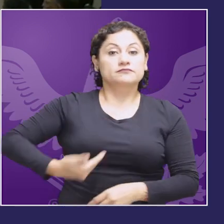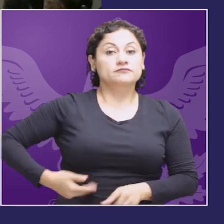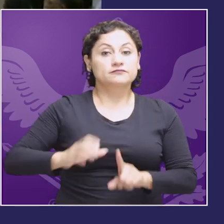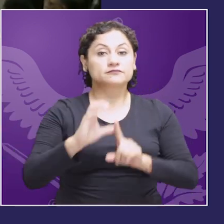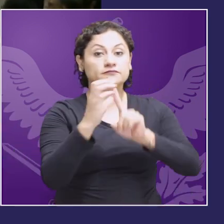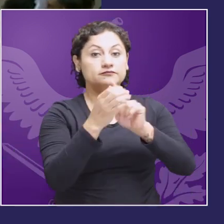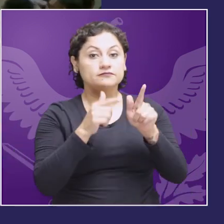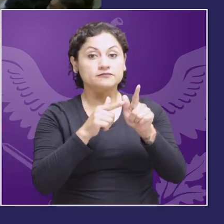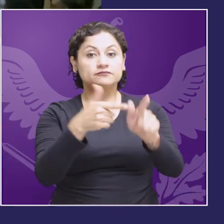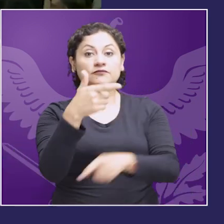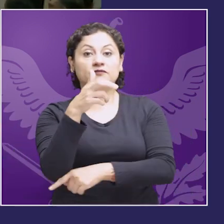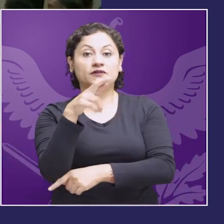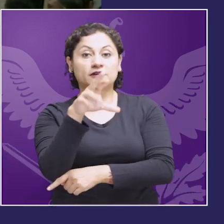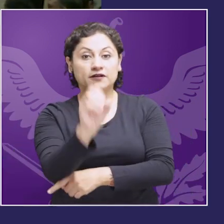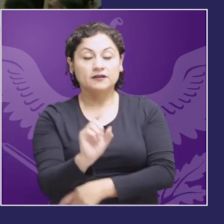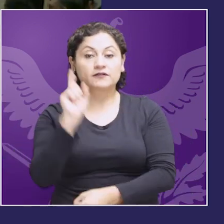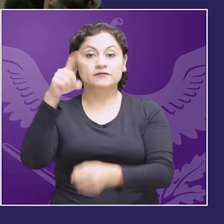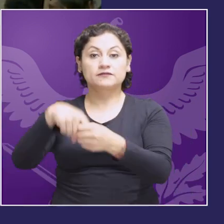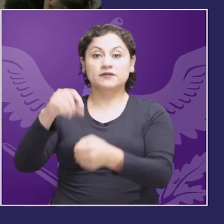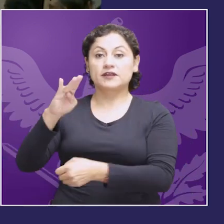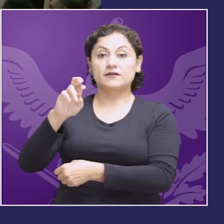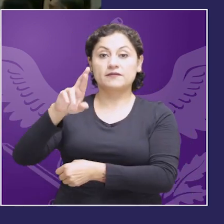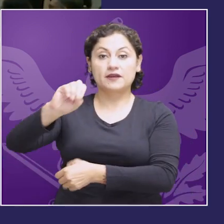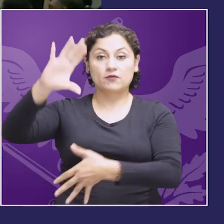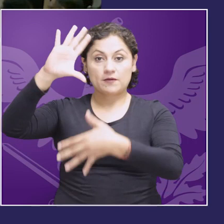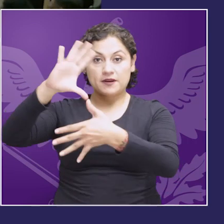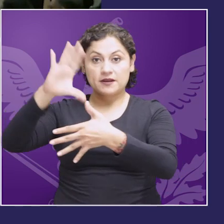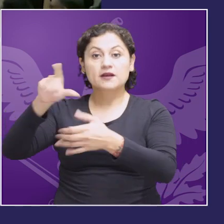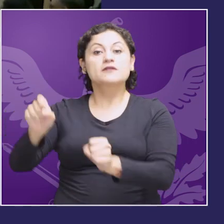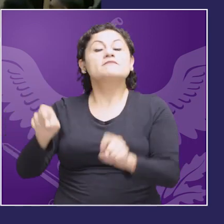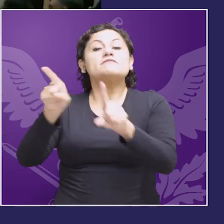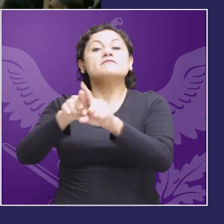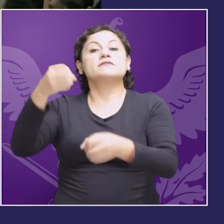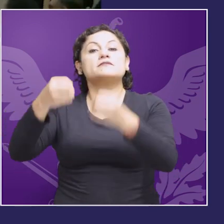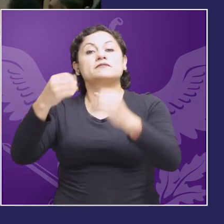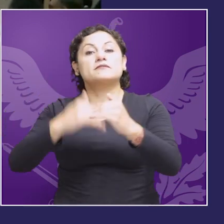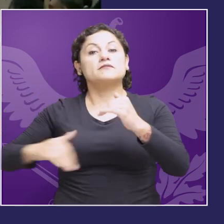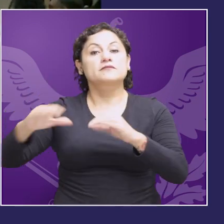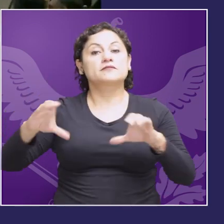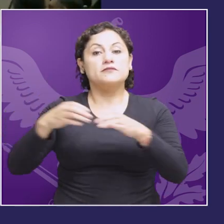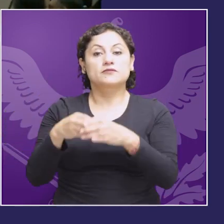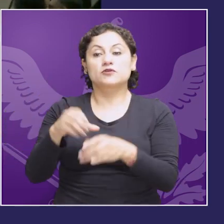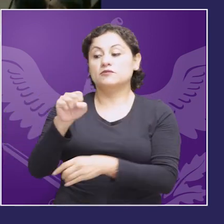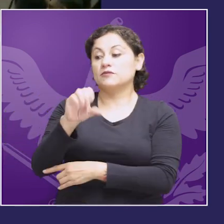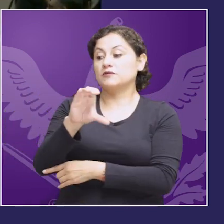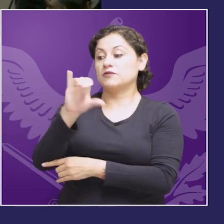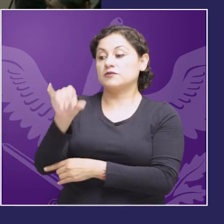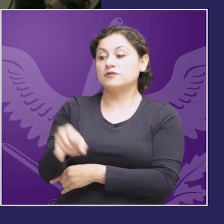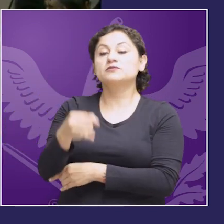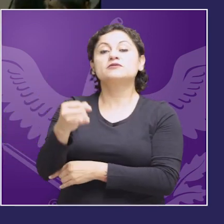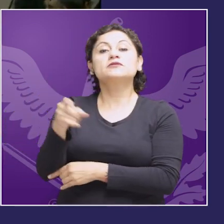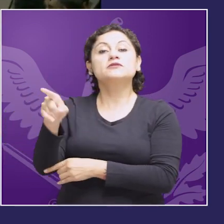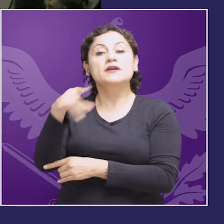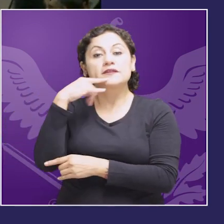de Género y Acceso a la Justicia de la Cumbre Judicial Iberoamericana y ministra de la Suprema Corte de Justicia de Chile, doctora